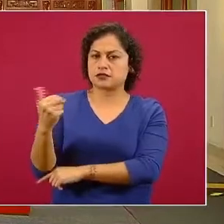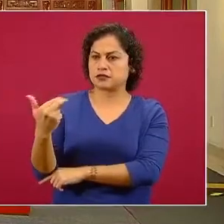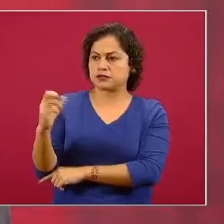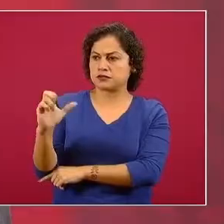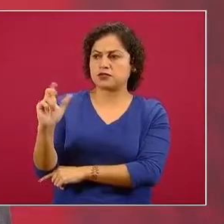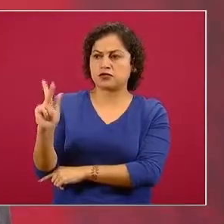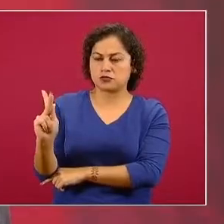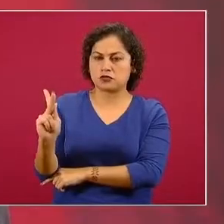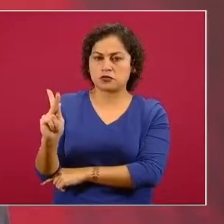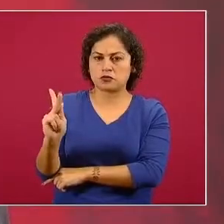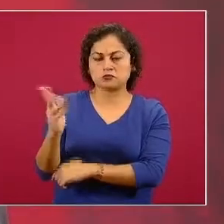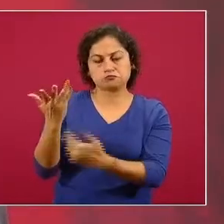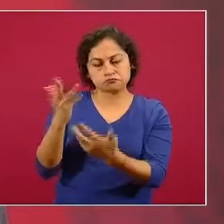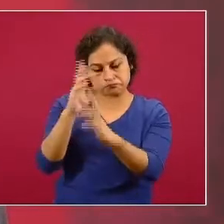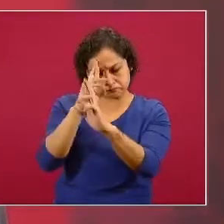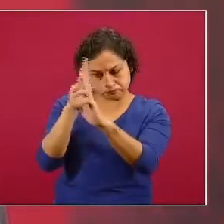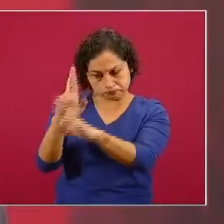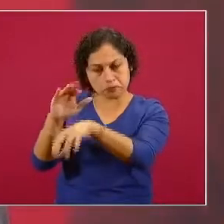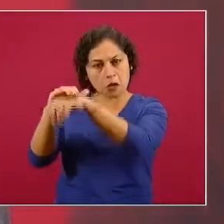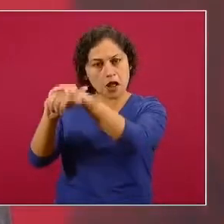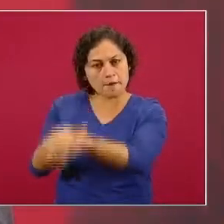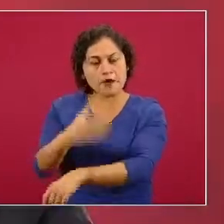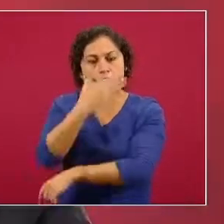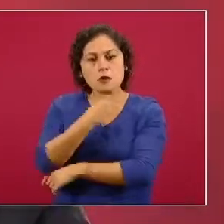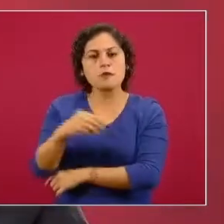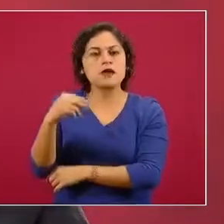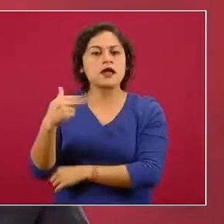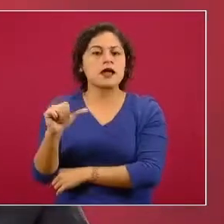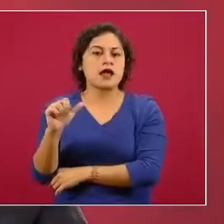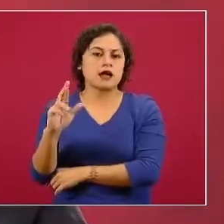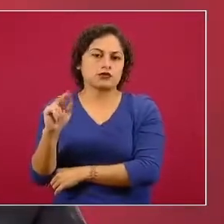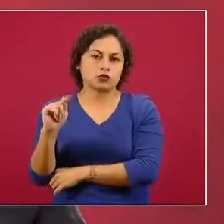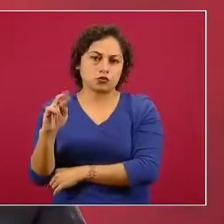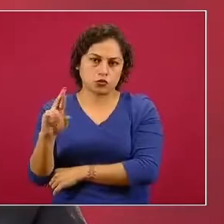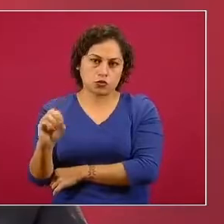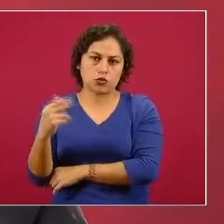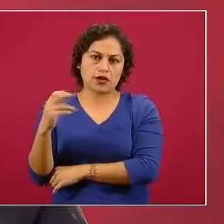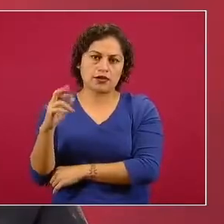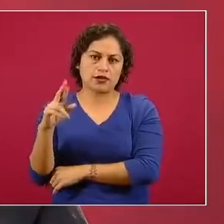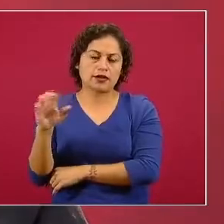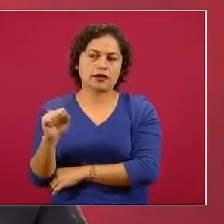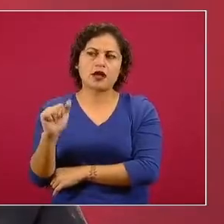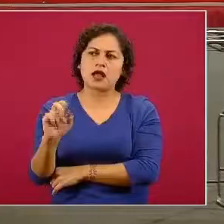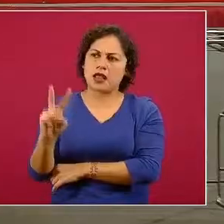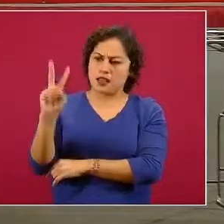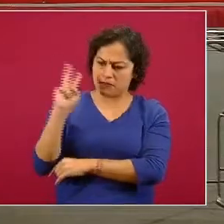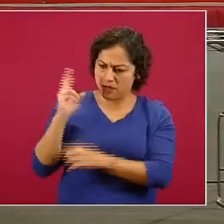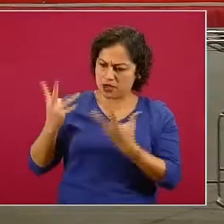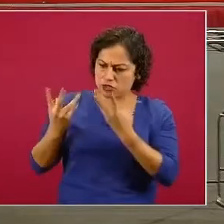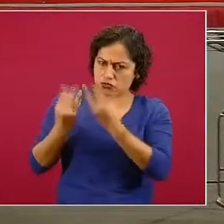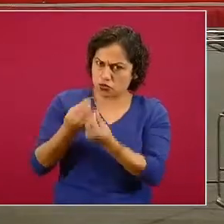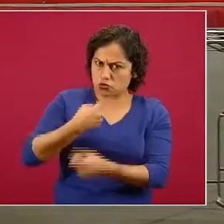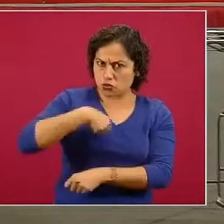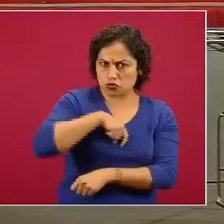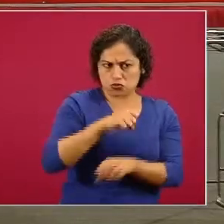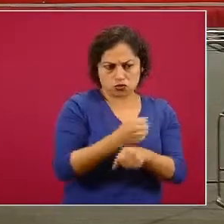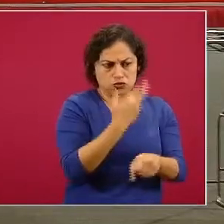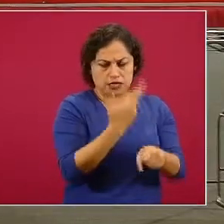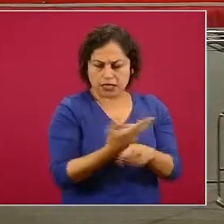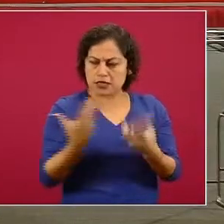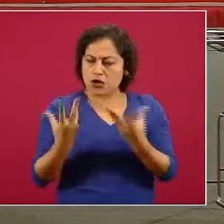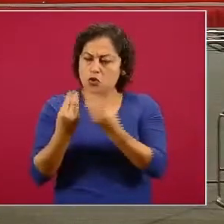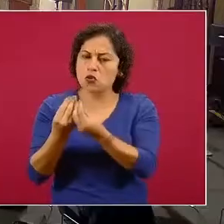nuestro respetado amigo Arturo Herrera. El viernes pasado desayunamos el doctor Alcocer y yo con él en un desayuno de